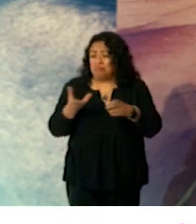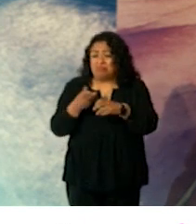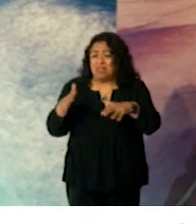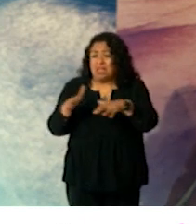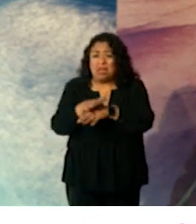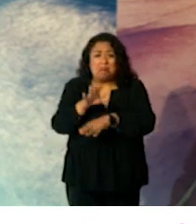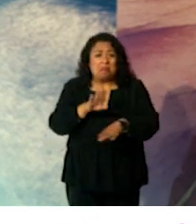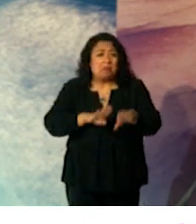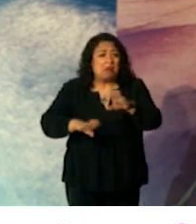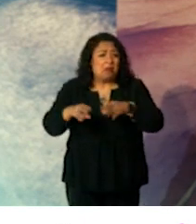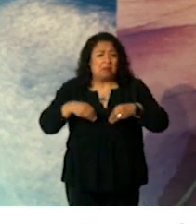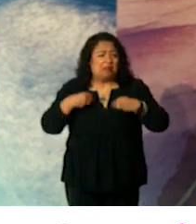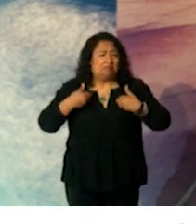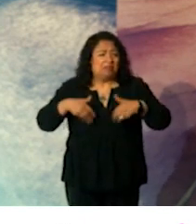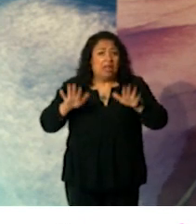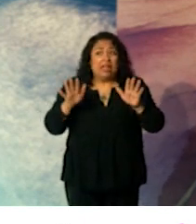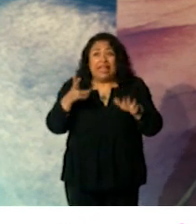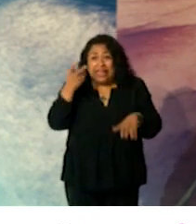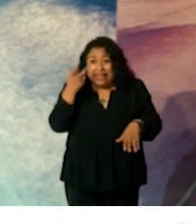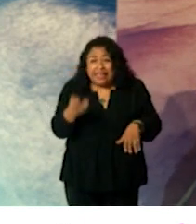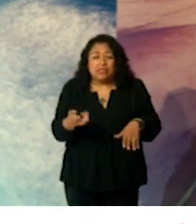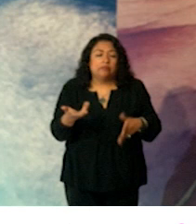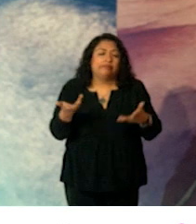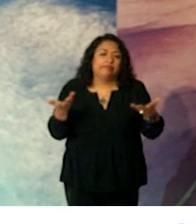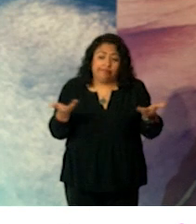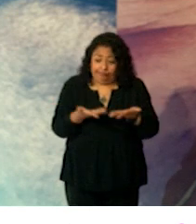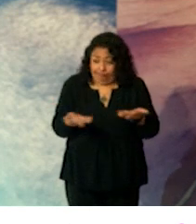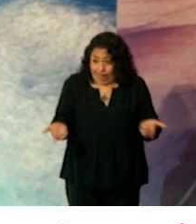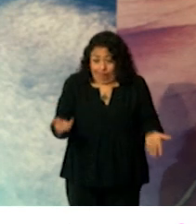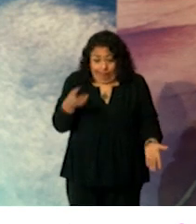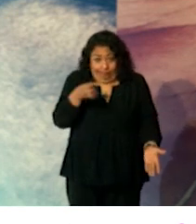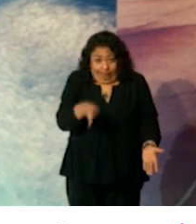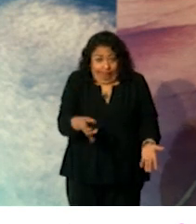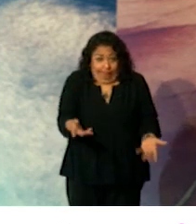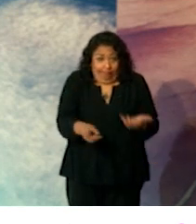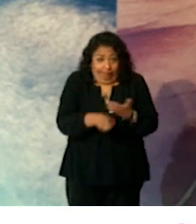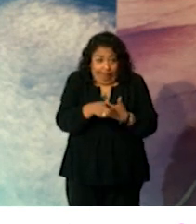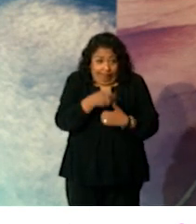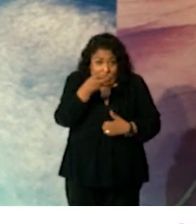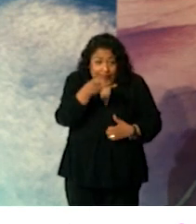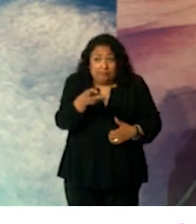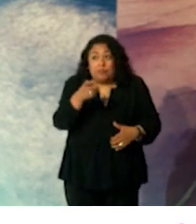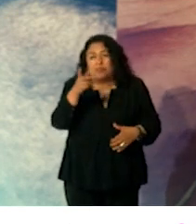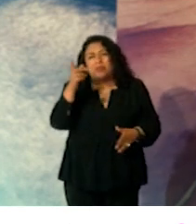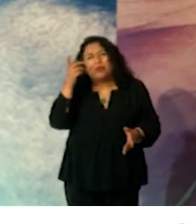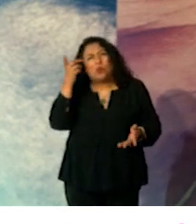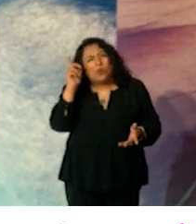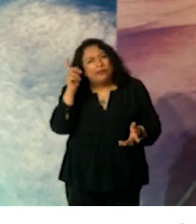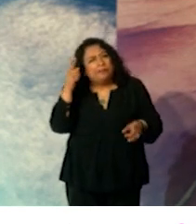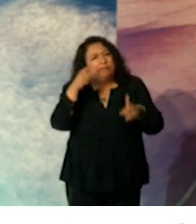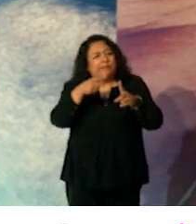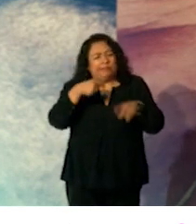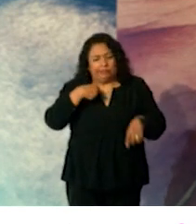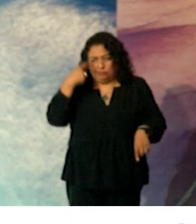dinámicas biológicas de la vida, pues creo que eso nos ha incitado a estar como estamos. Y creo que cuando llegamos al punto donde